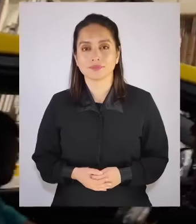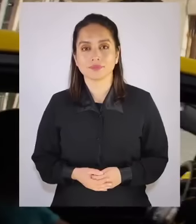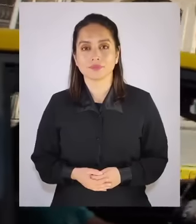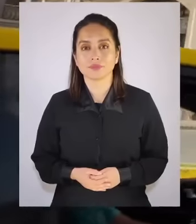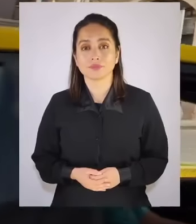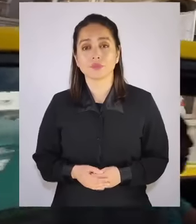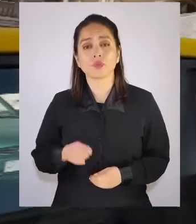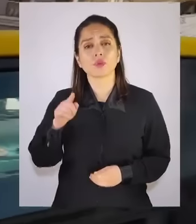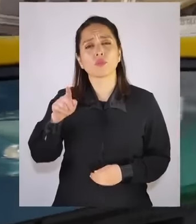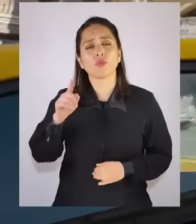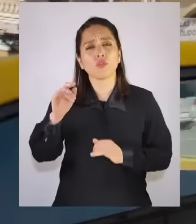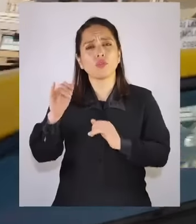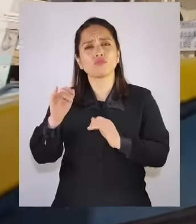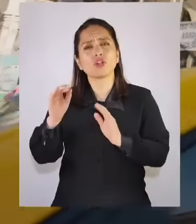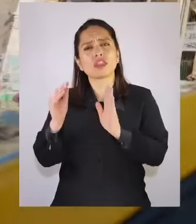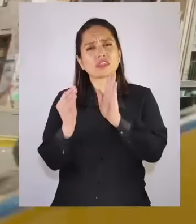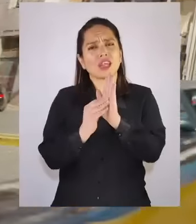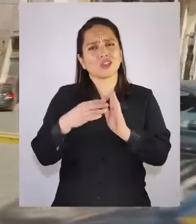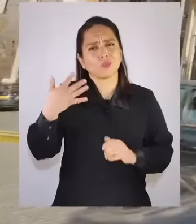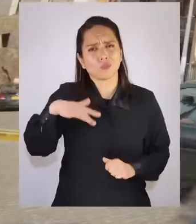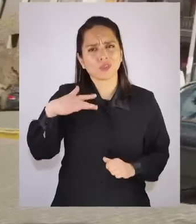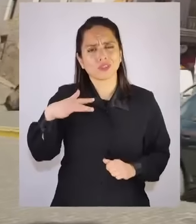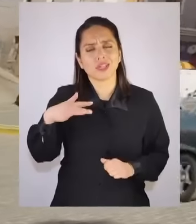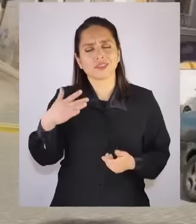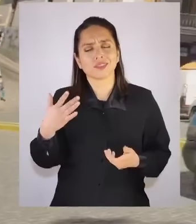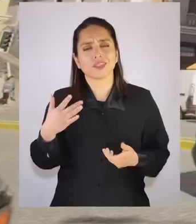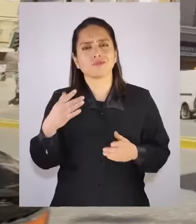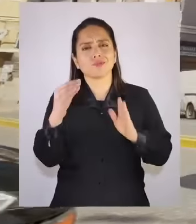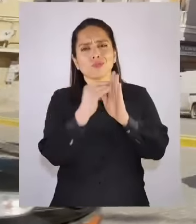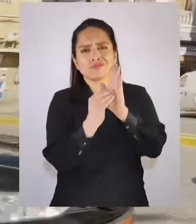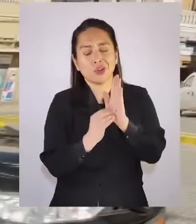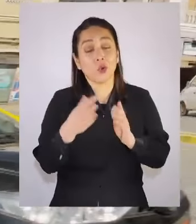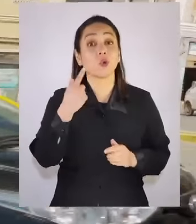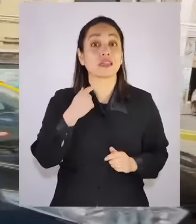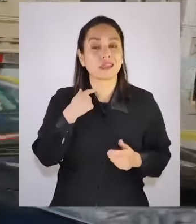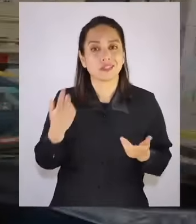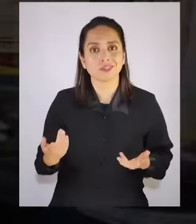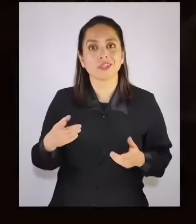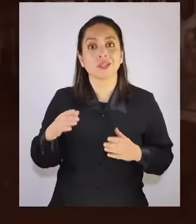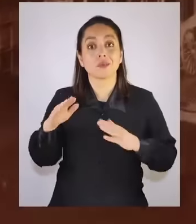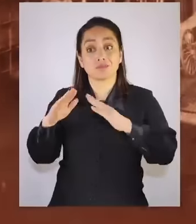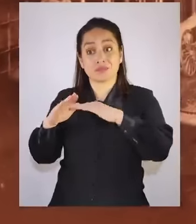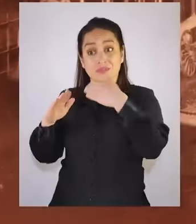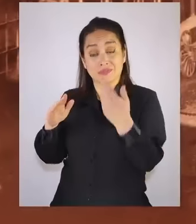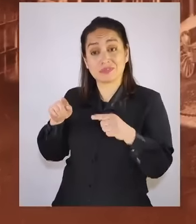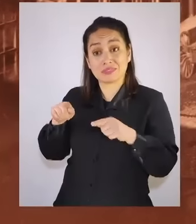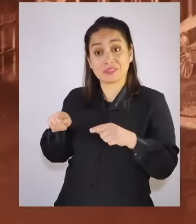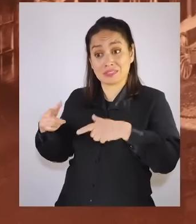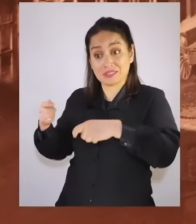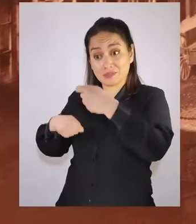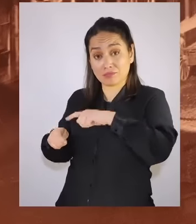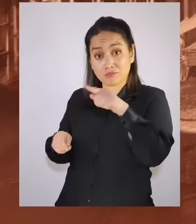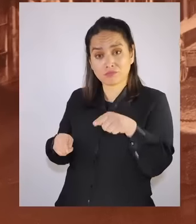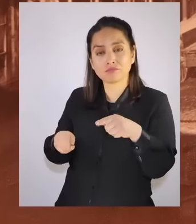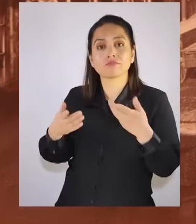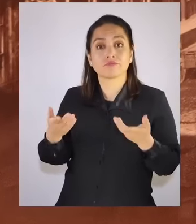Y uno de los datos curiosos de esta historia, que está llena de datos curiosos, es que vecino de la relojería